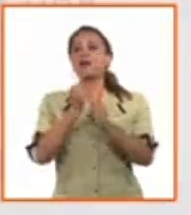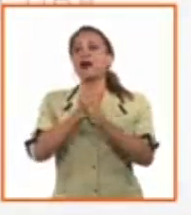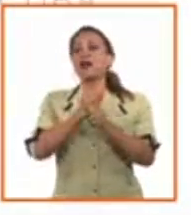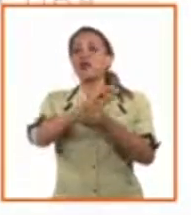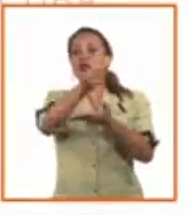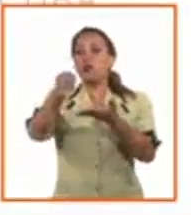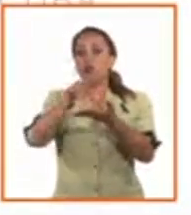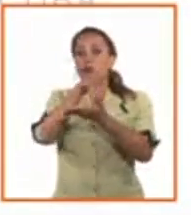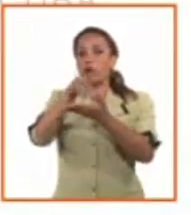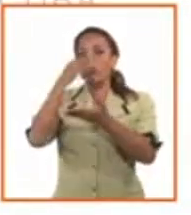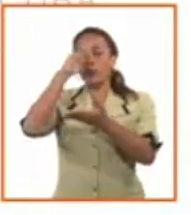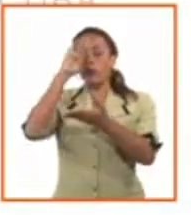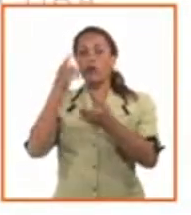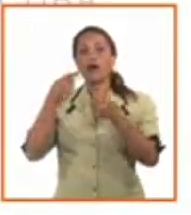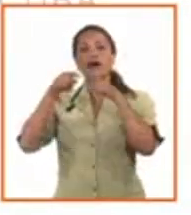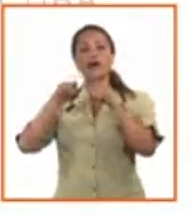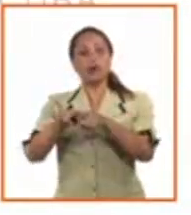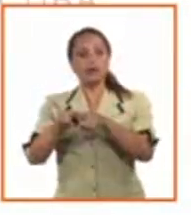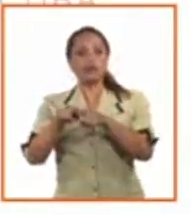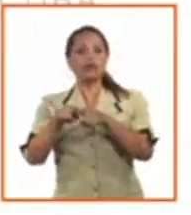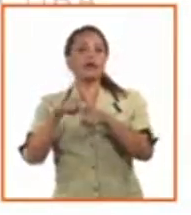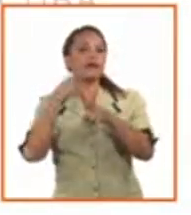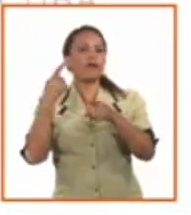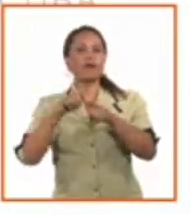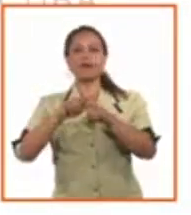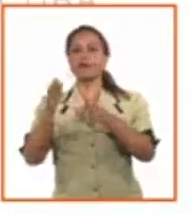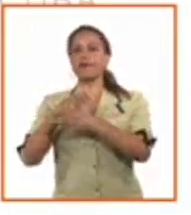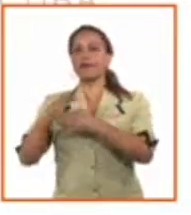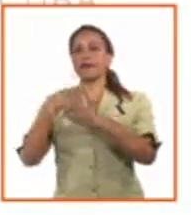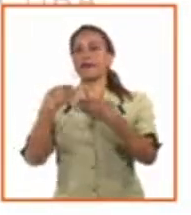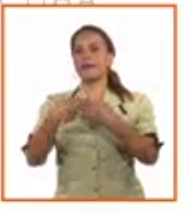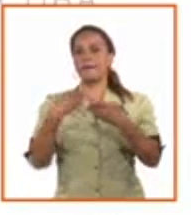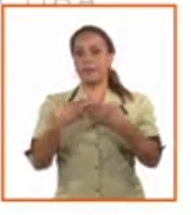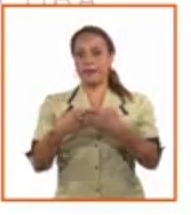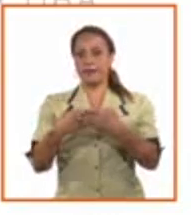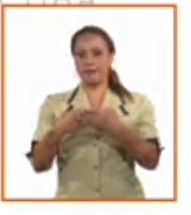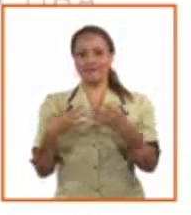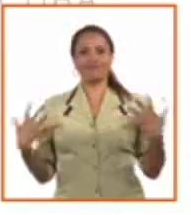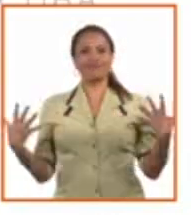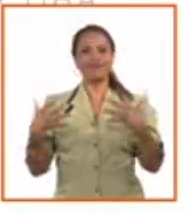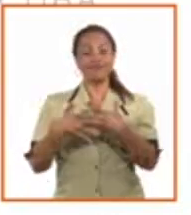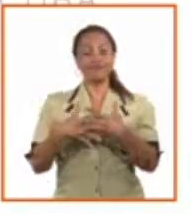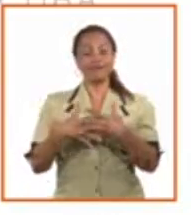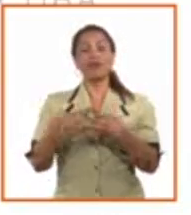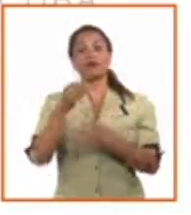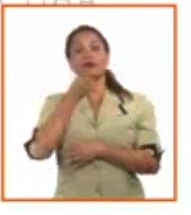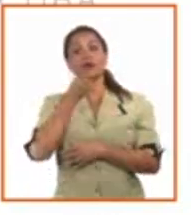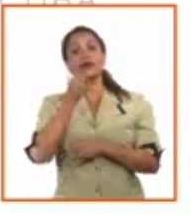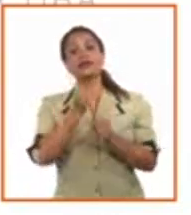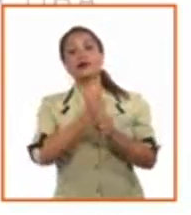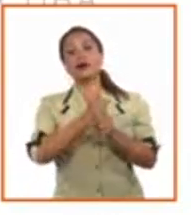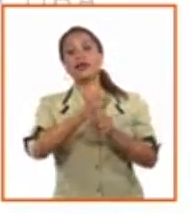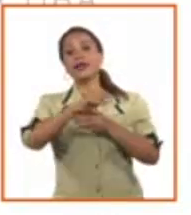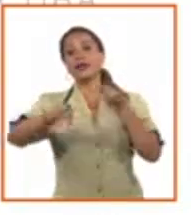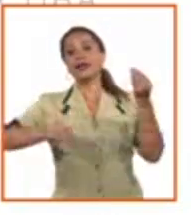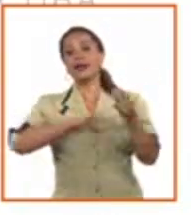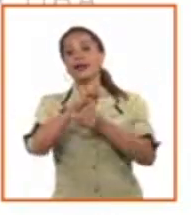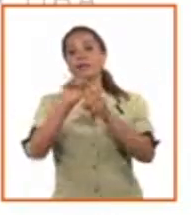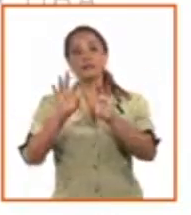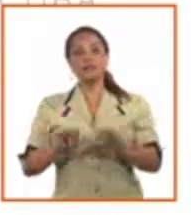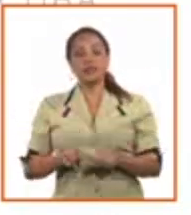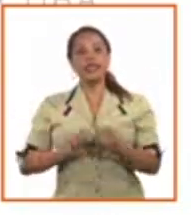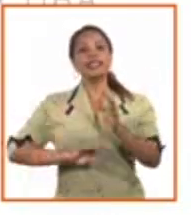una localización cubana en colaboración con todas las instituciones que trabajan en el asunto y que permite incluso trabajar en la